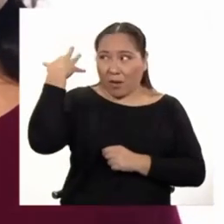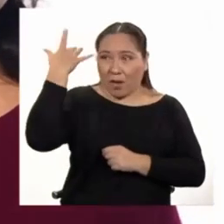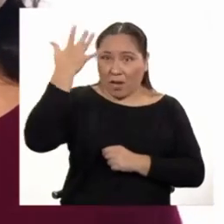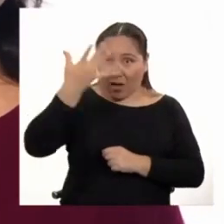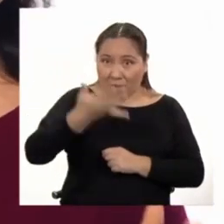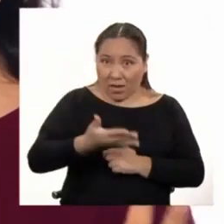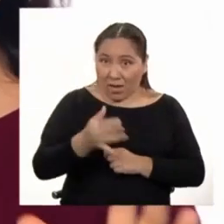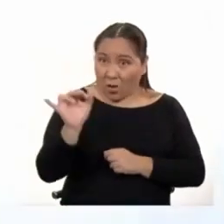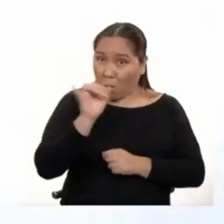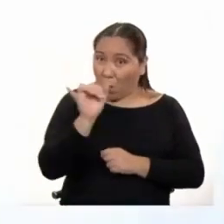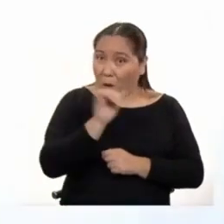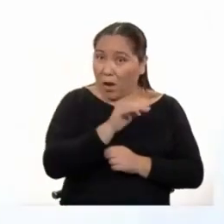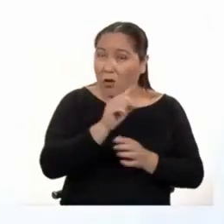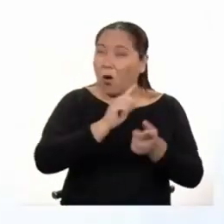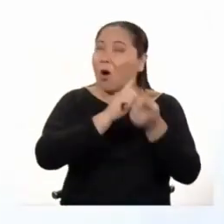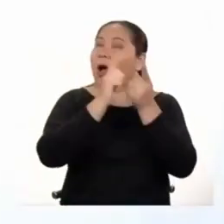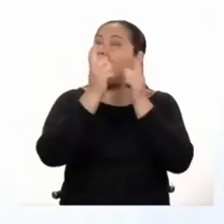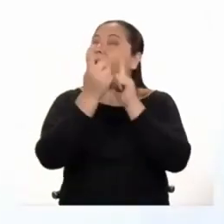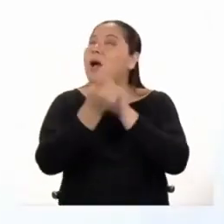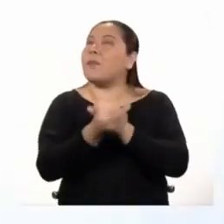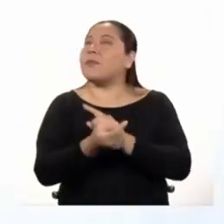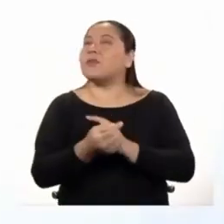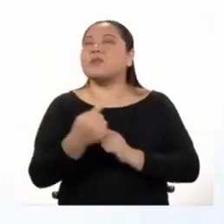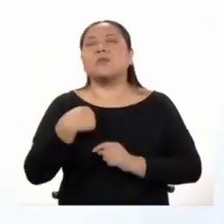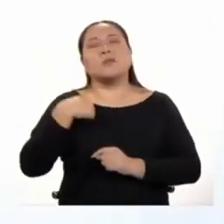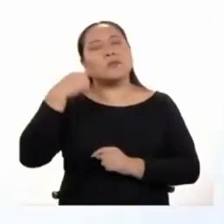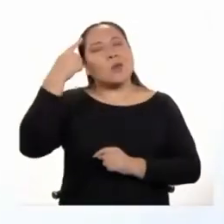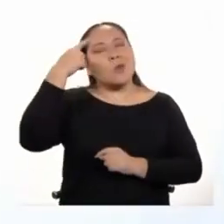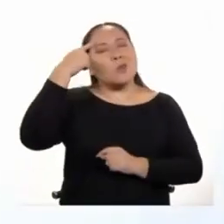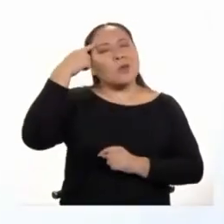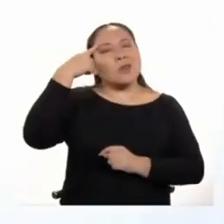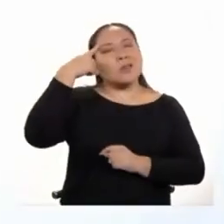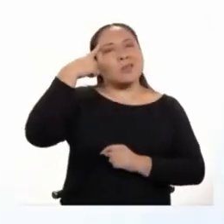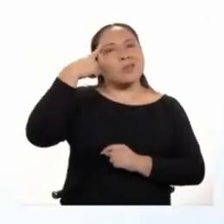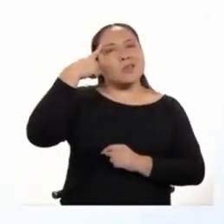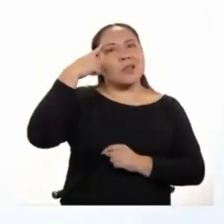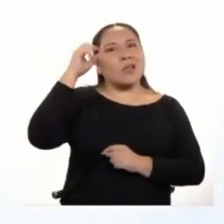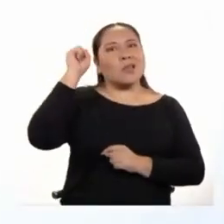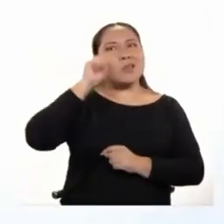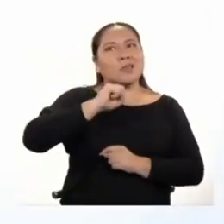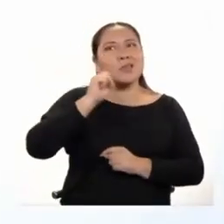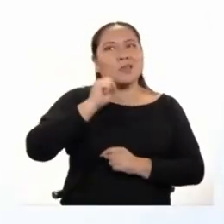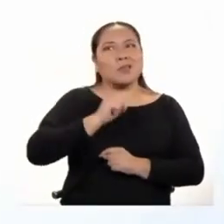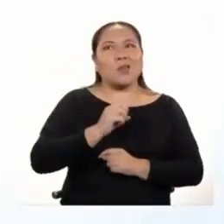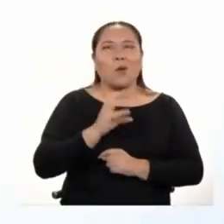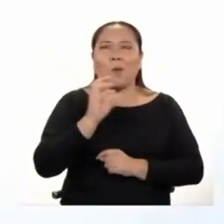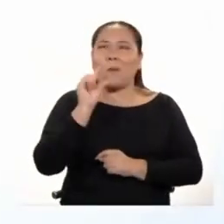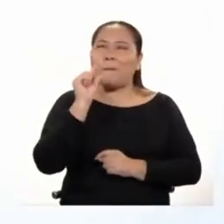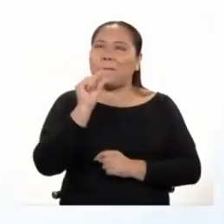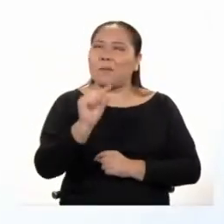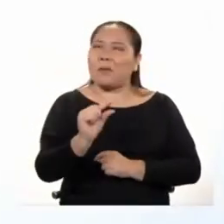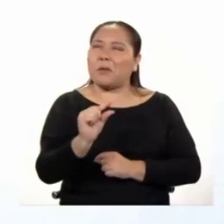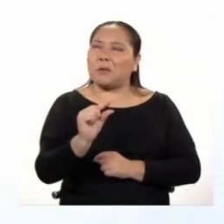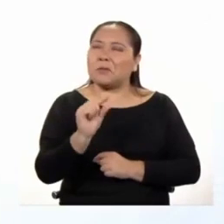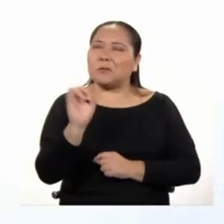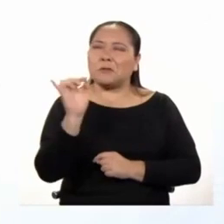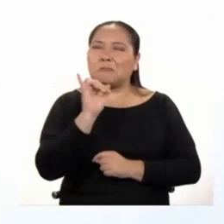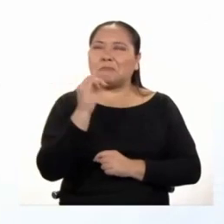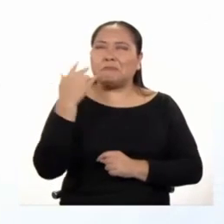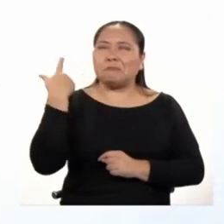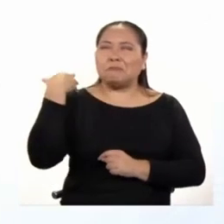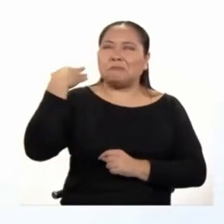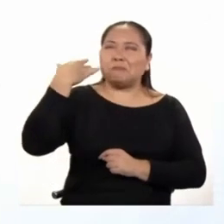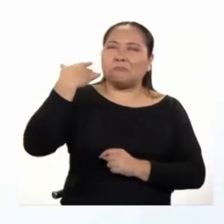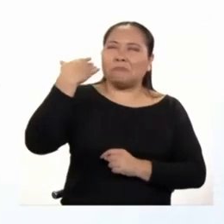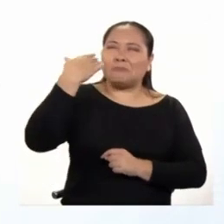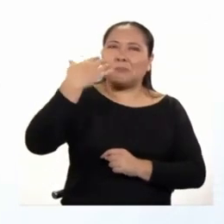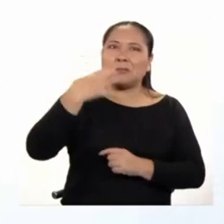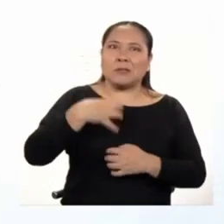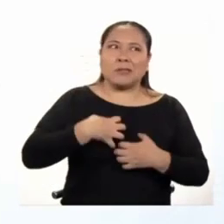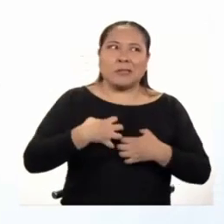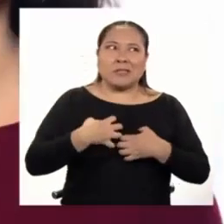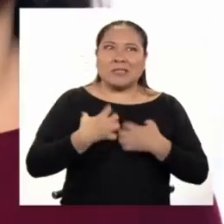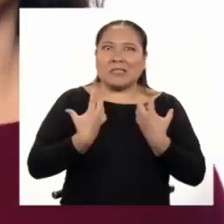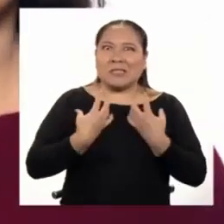cambios? Yo creo que siempre hemos sido un poco así, la verdad,